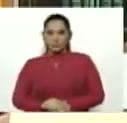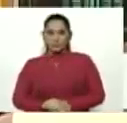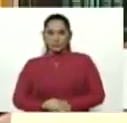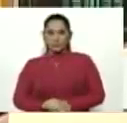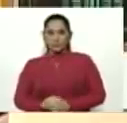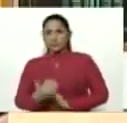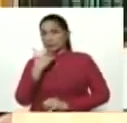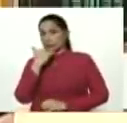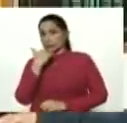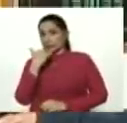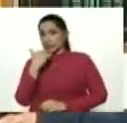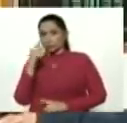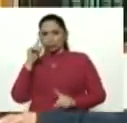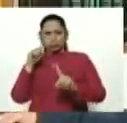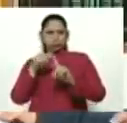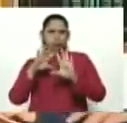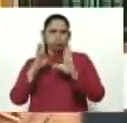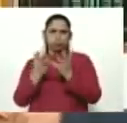Casi un récord mundial.